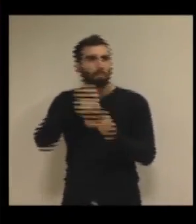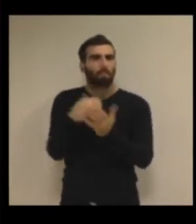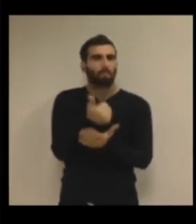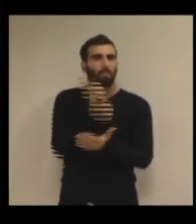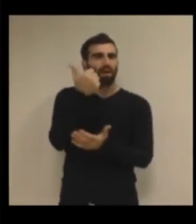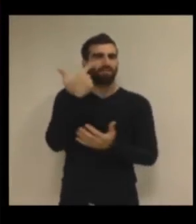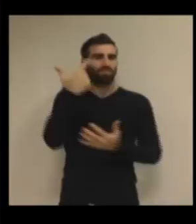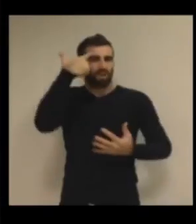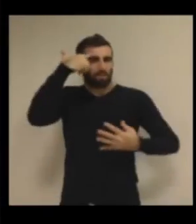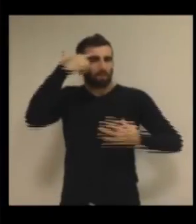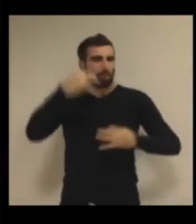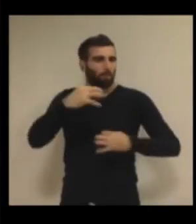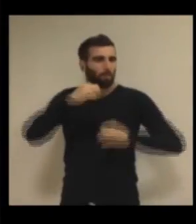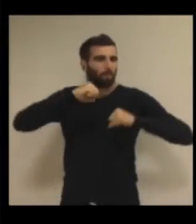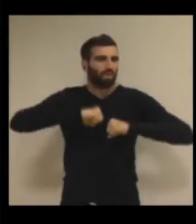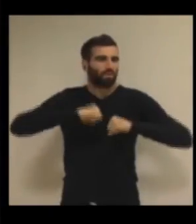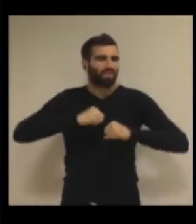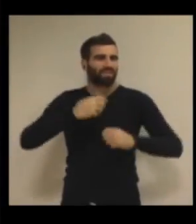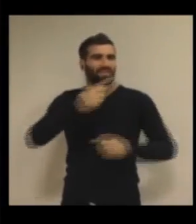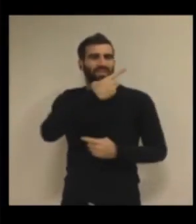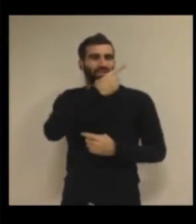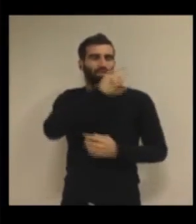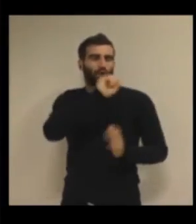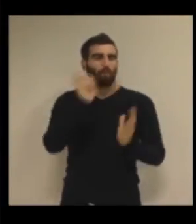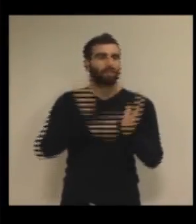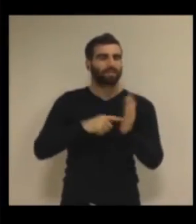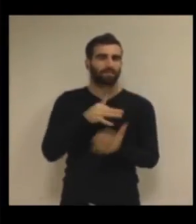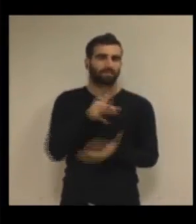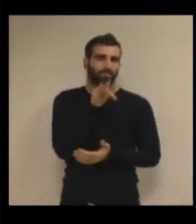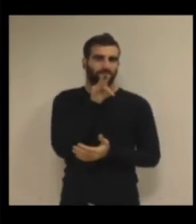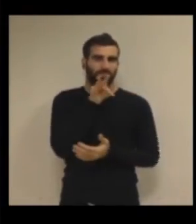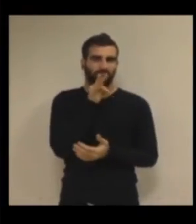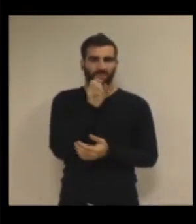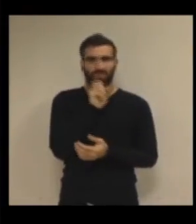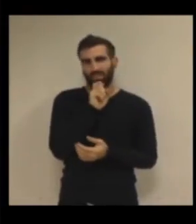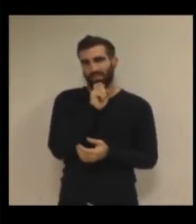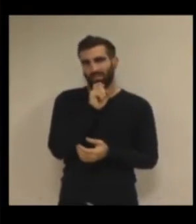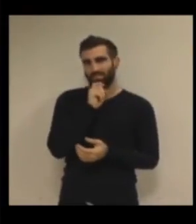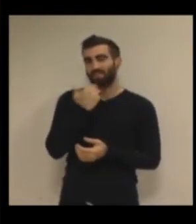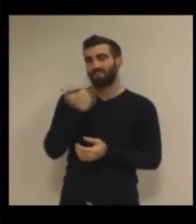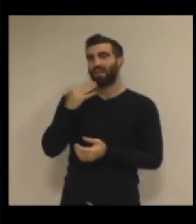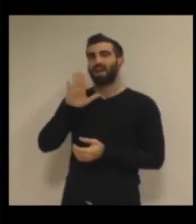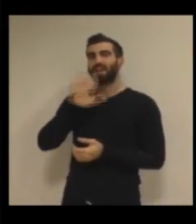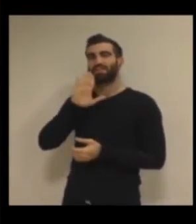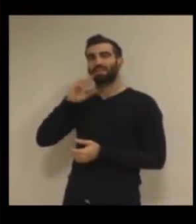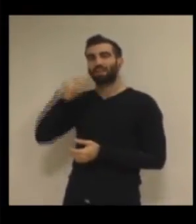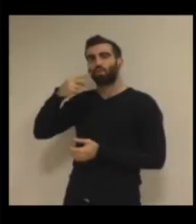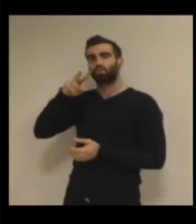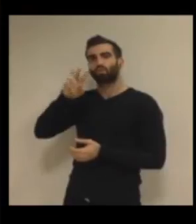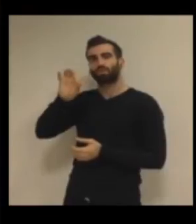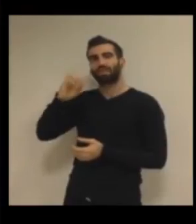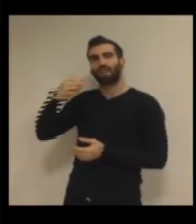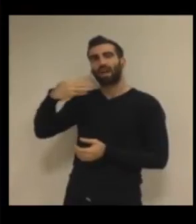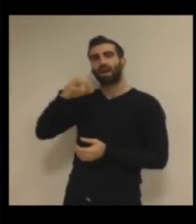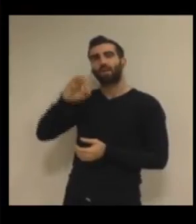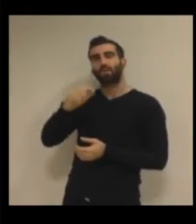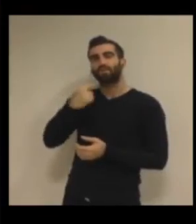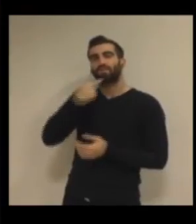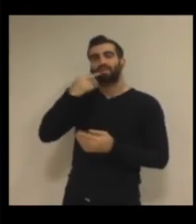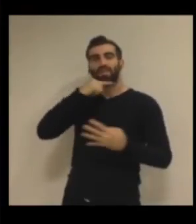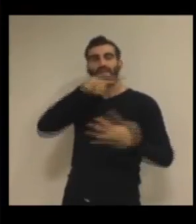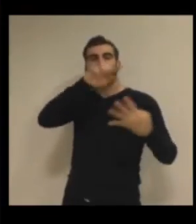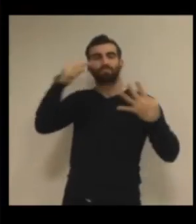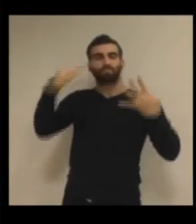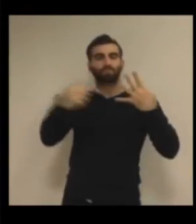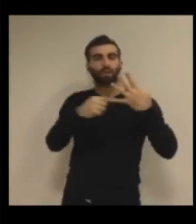nunca creo. Y también quería comentar, perdón, una cosa más, de lo que antes decía Gustavo del tema del el cuarto dominio, el europeo. Pues es un tema